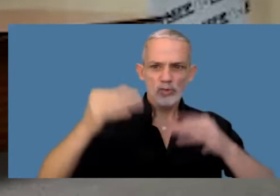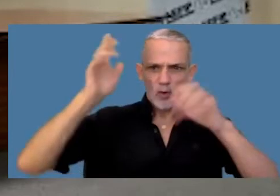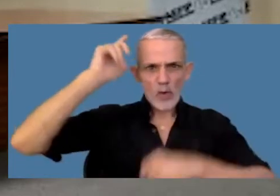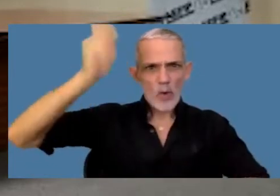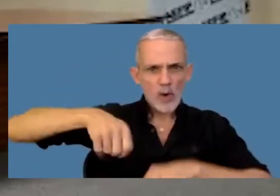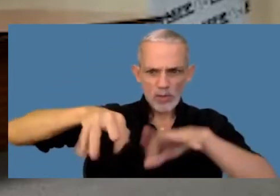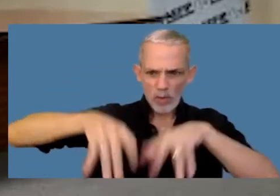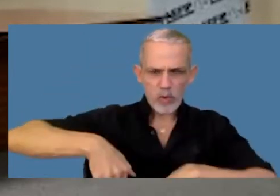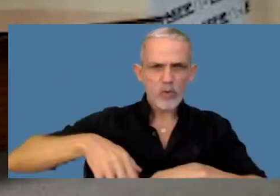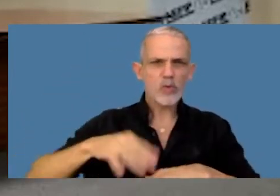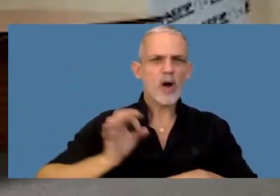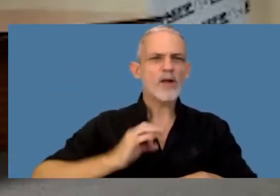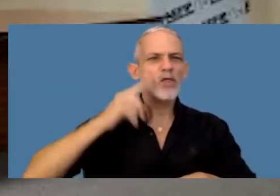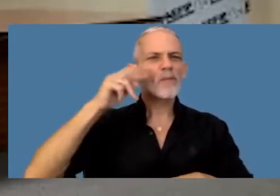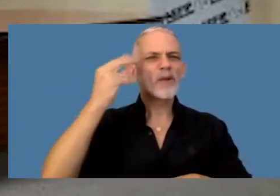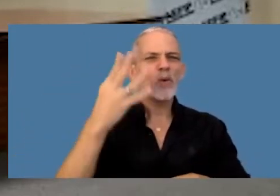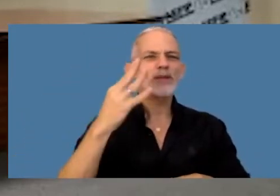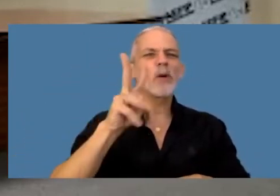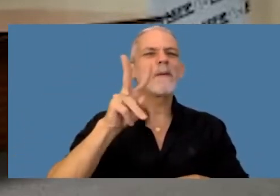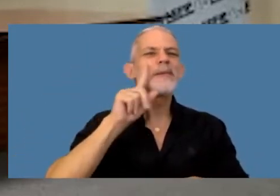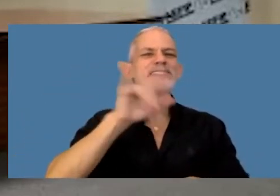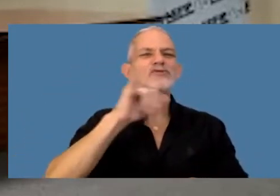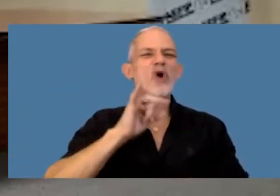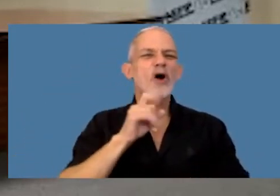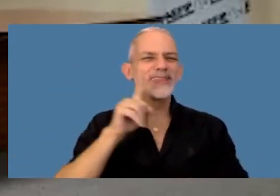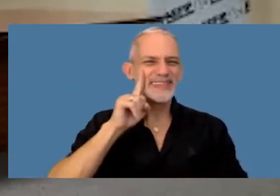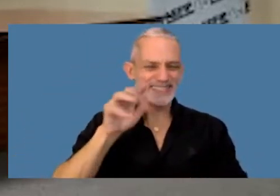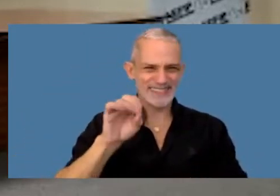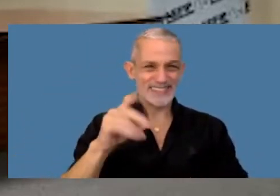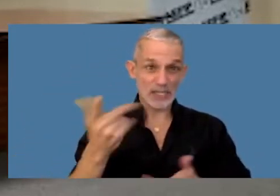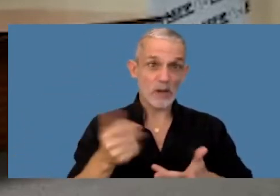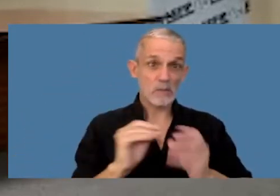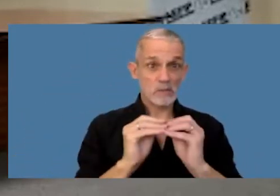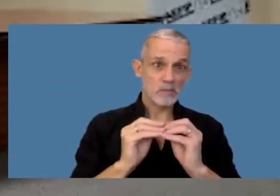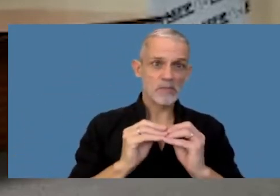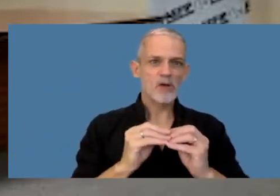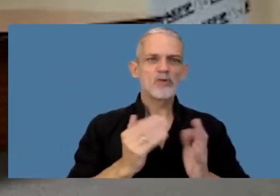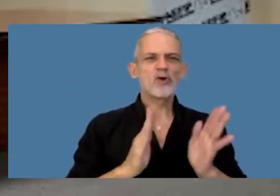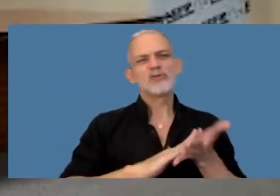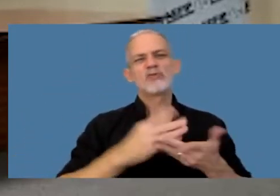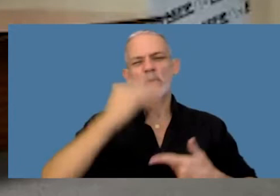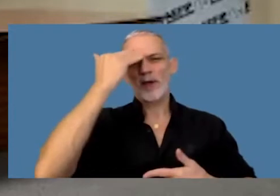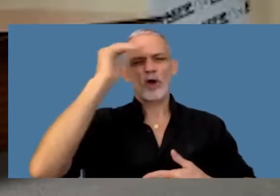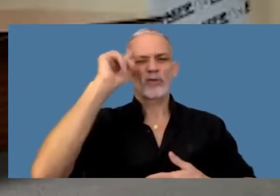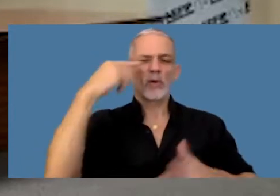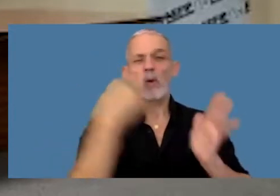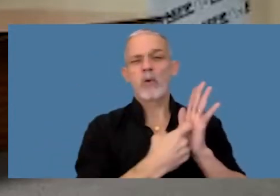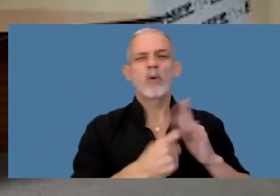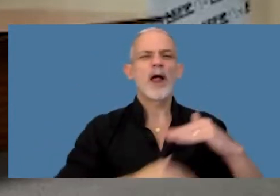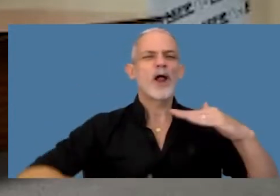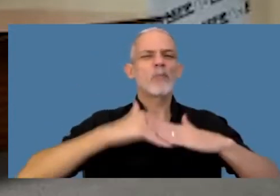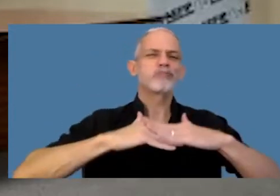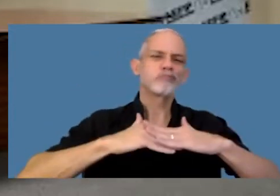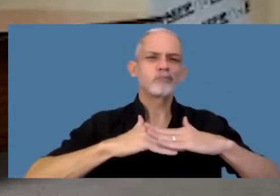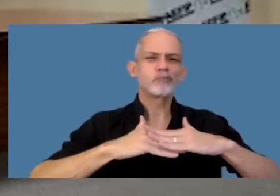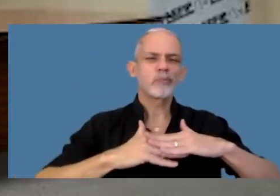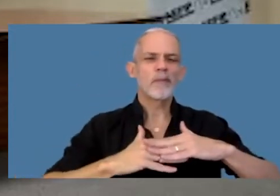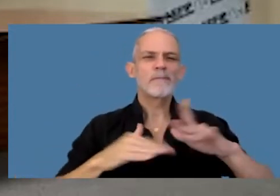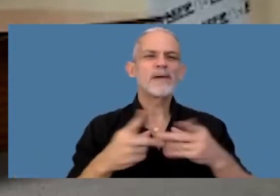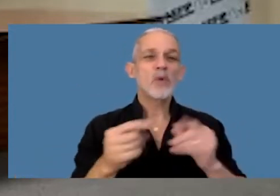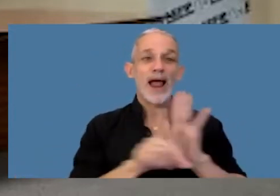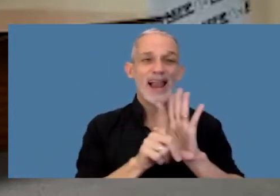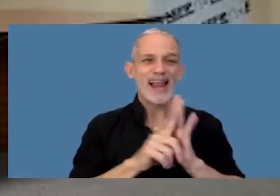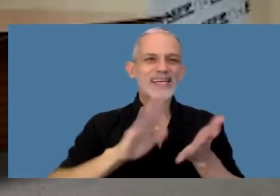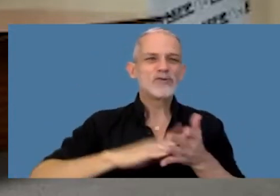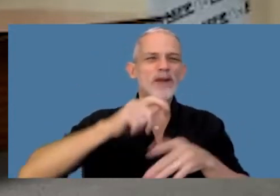2004 llamado Bisotti. Un caso que trataba la inconstitucionalidad del tope que establece la ley de contrato